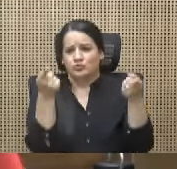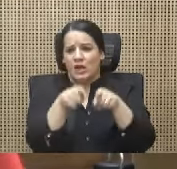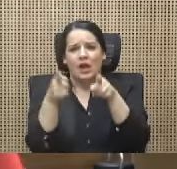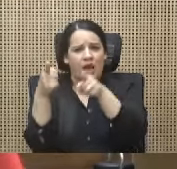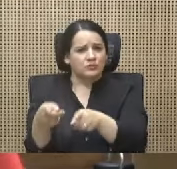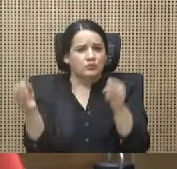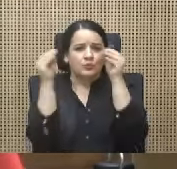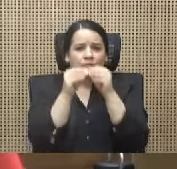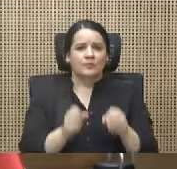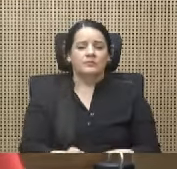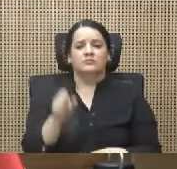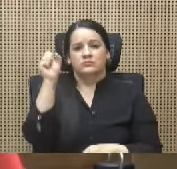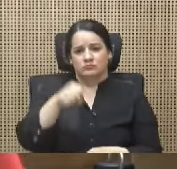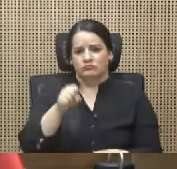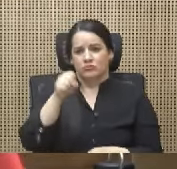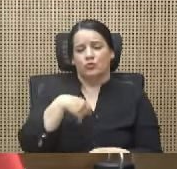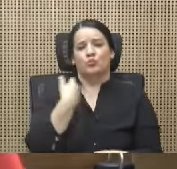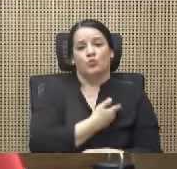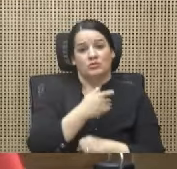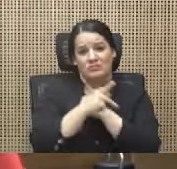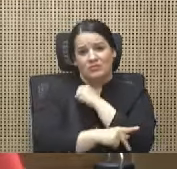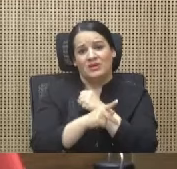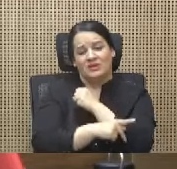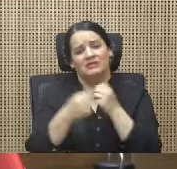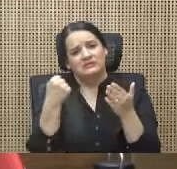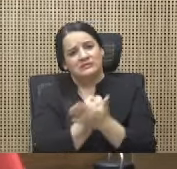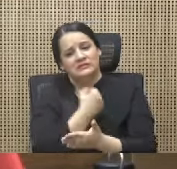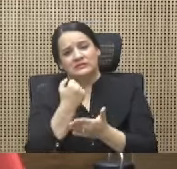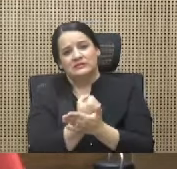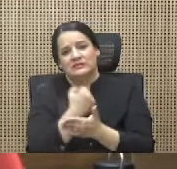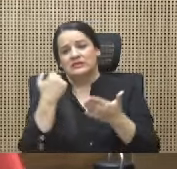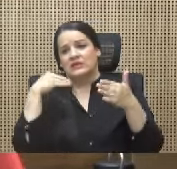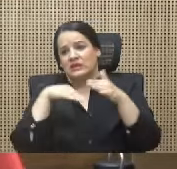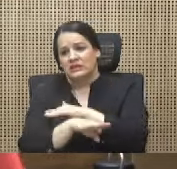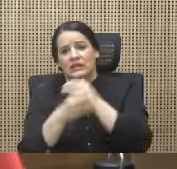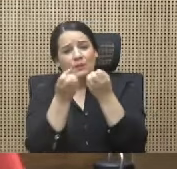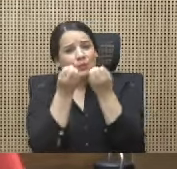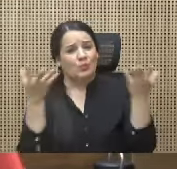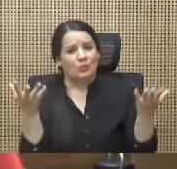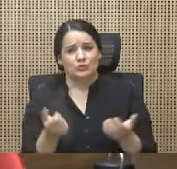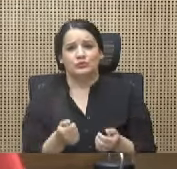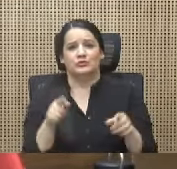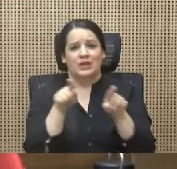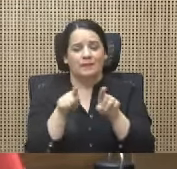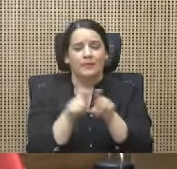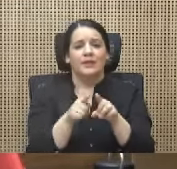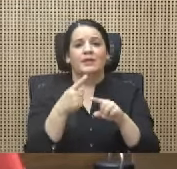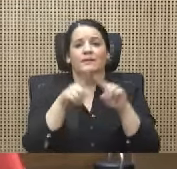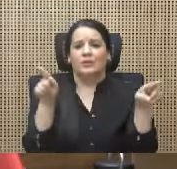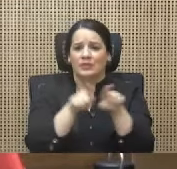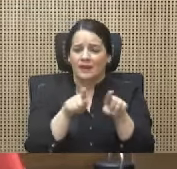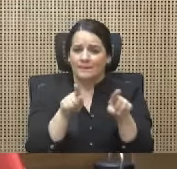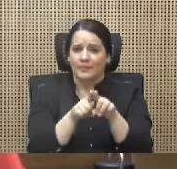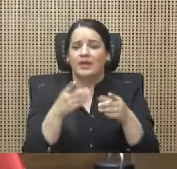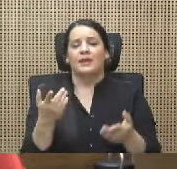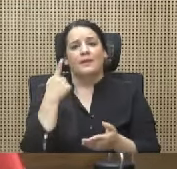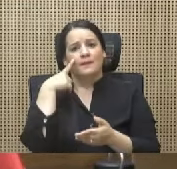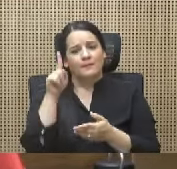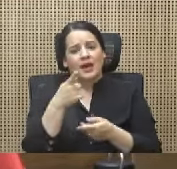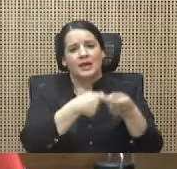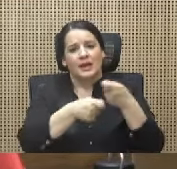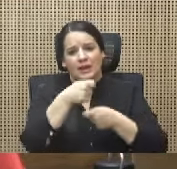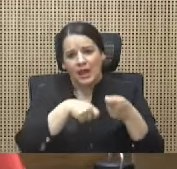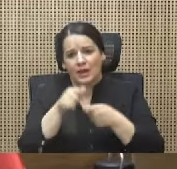hay muchos más. Lastimosamente nuestro país es un puente, es un corredor biológico, es un puente biológico, pero también es un puente para el narcotráfico, para el crimen